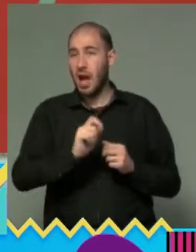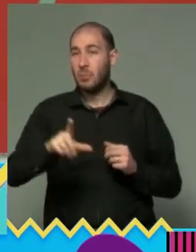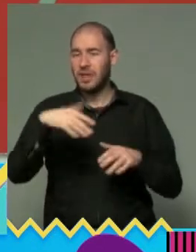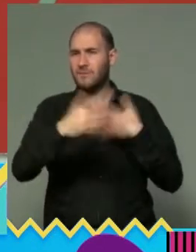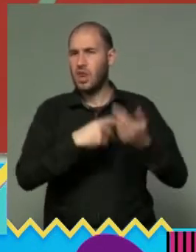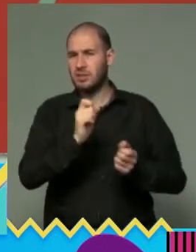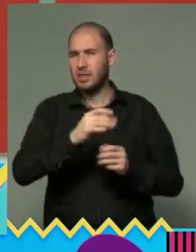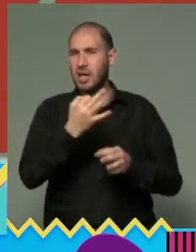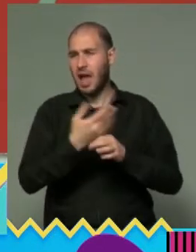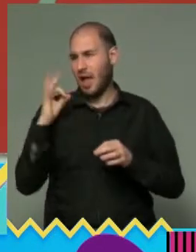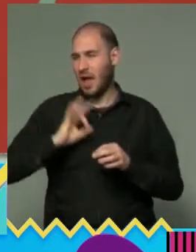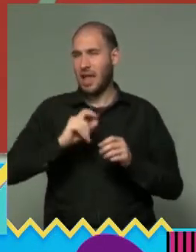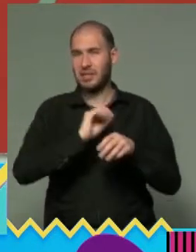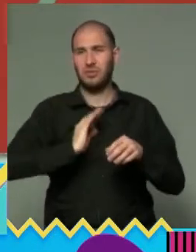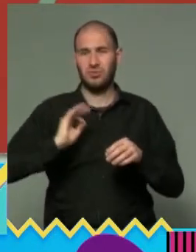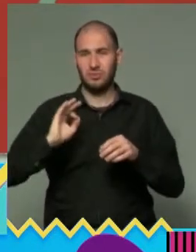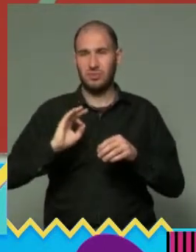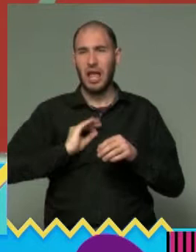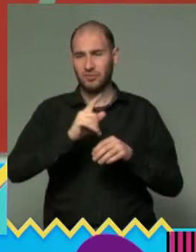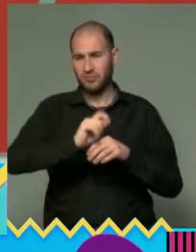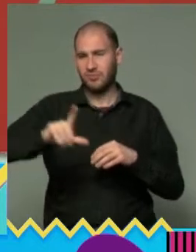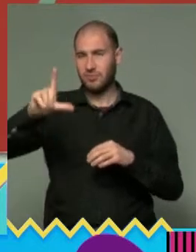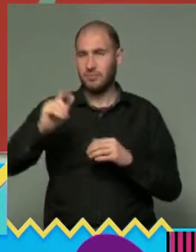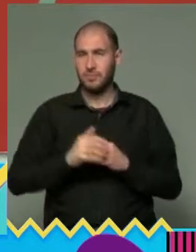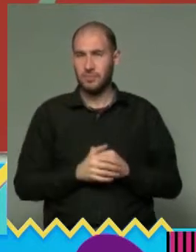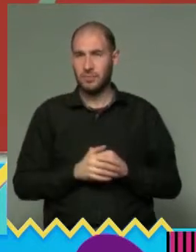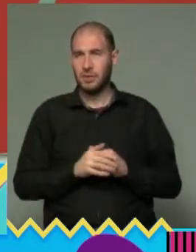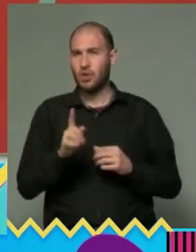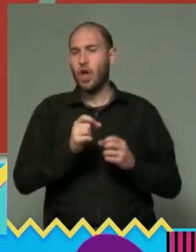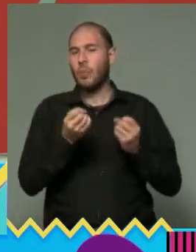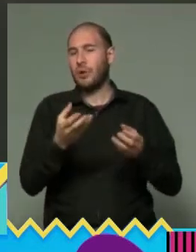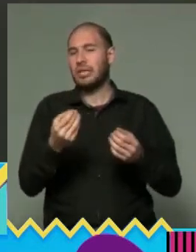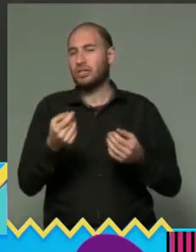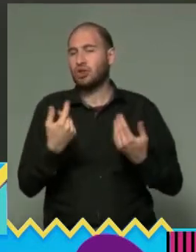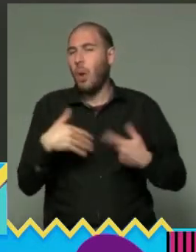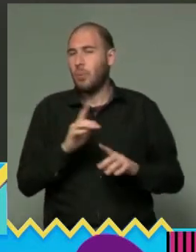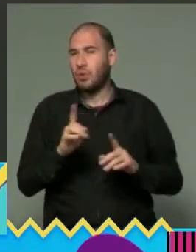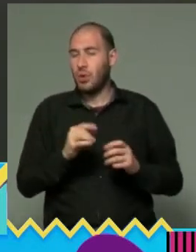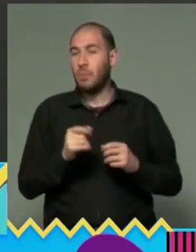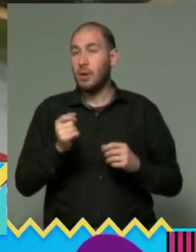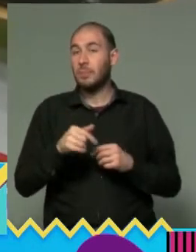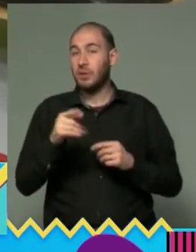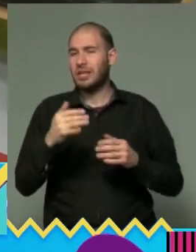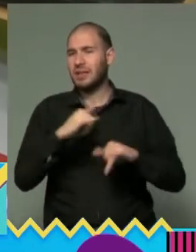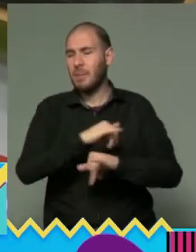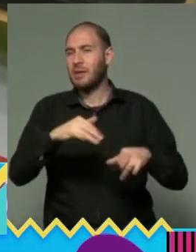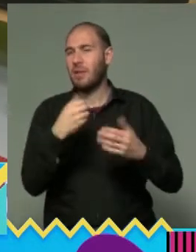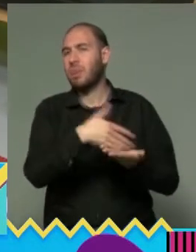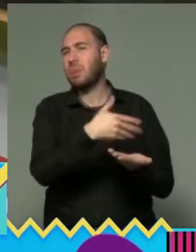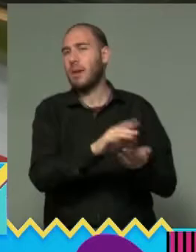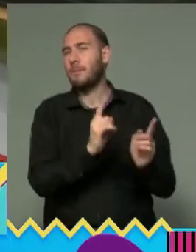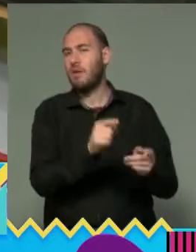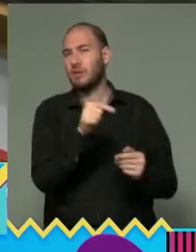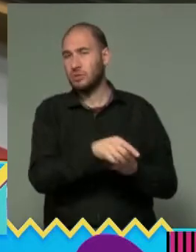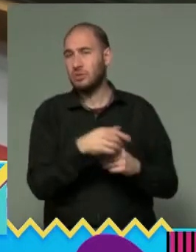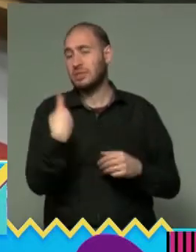casos de violencia en los últimos años, y creo que no es porque sí, es justamente por esta campaña de desprestigio a la función del docente que ha